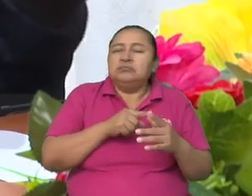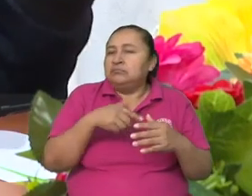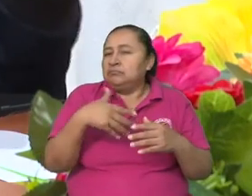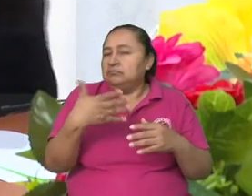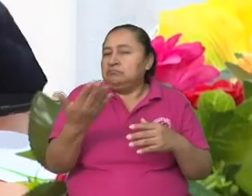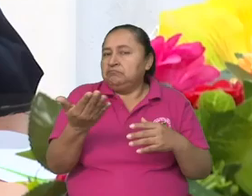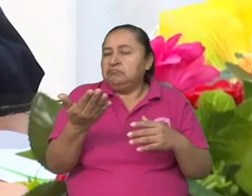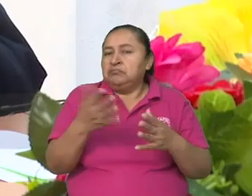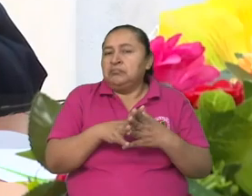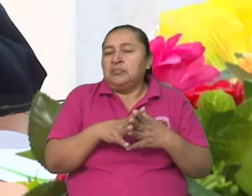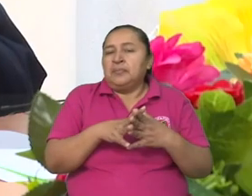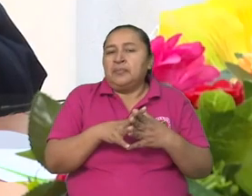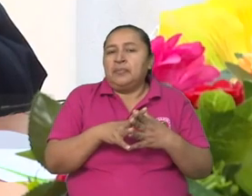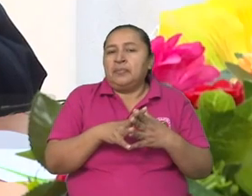parte